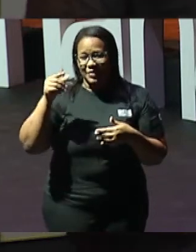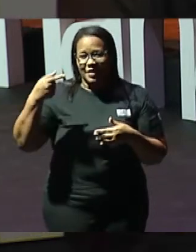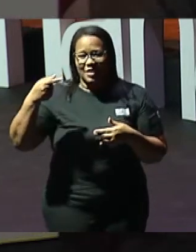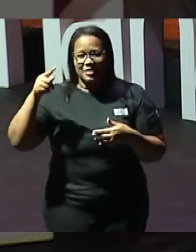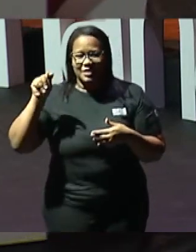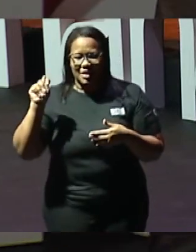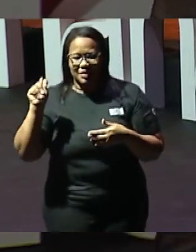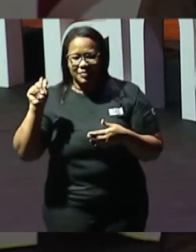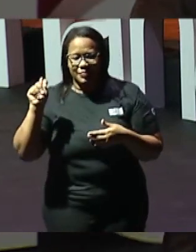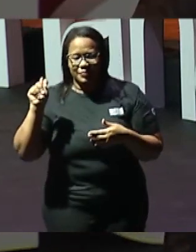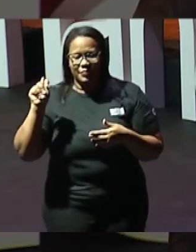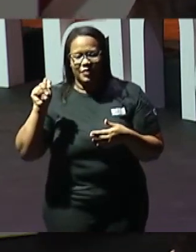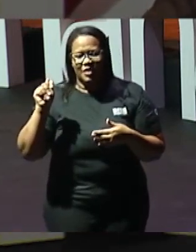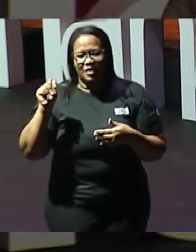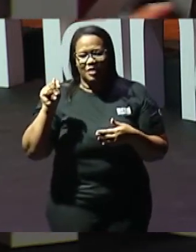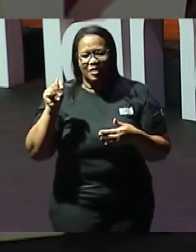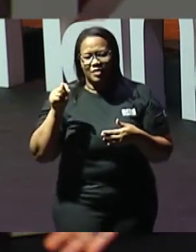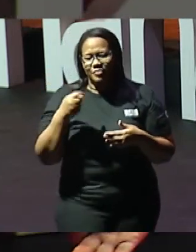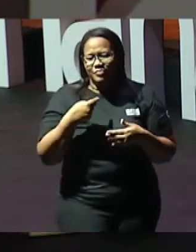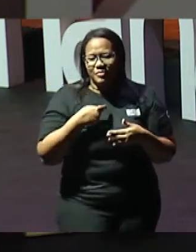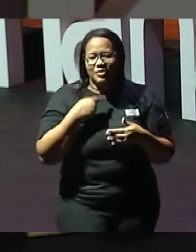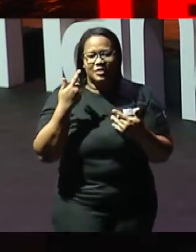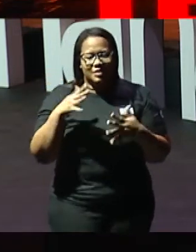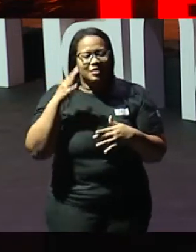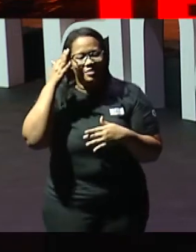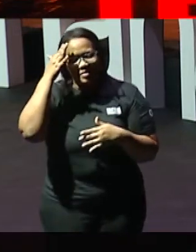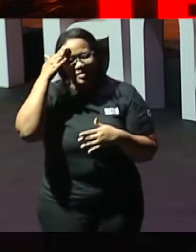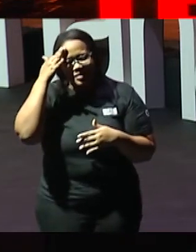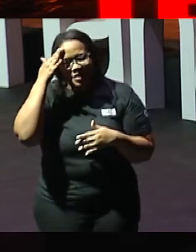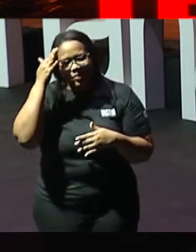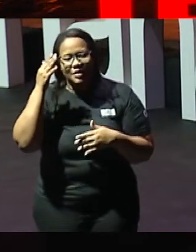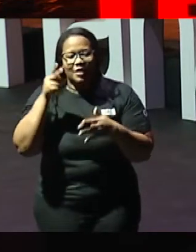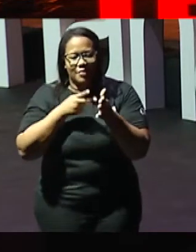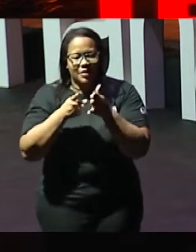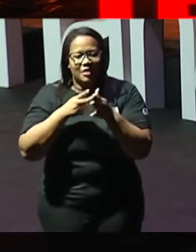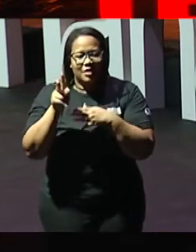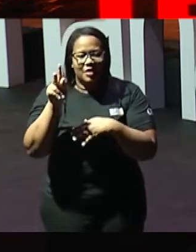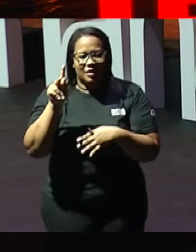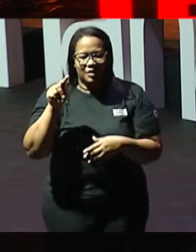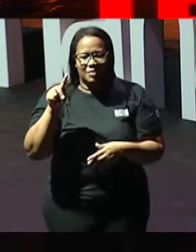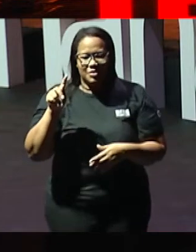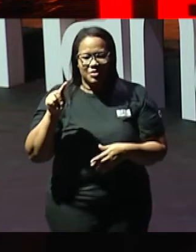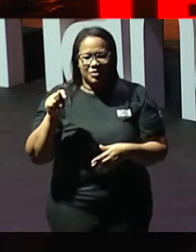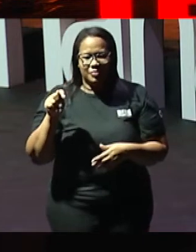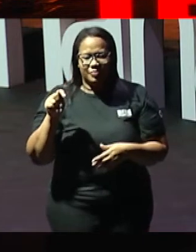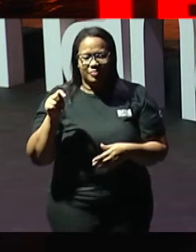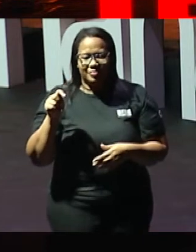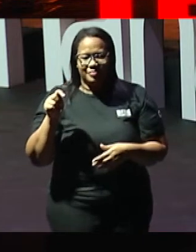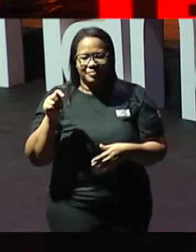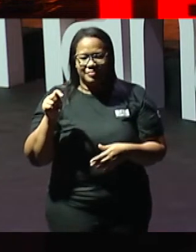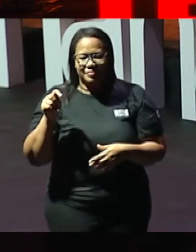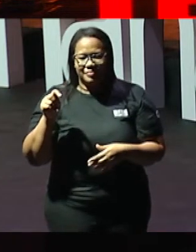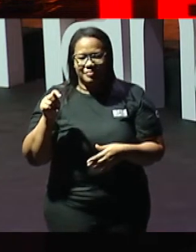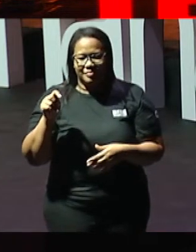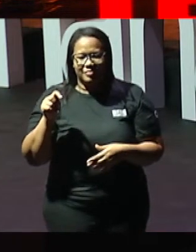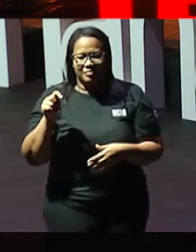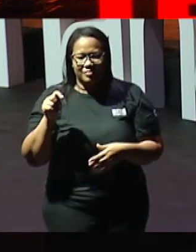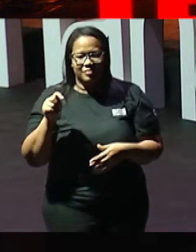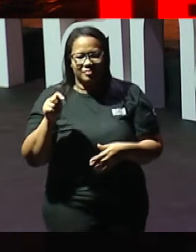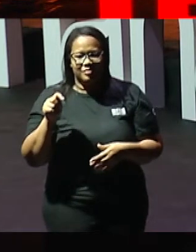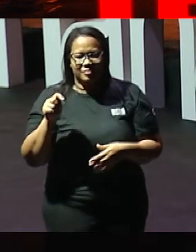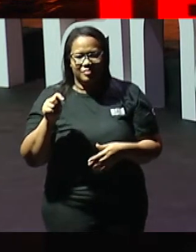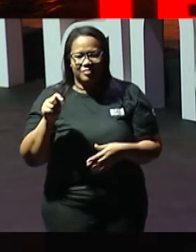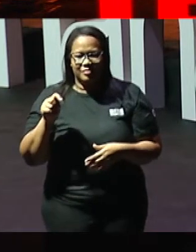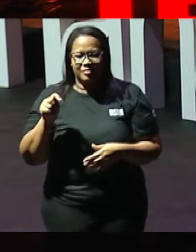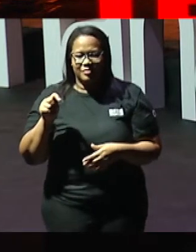sabiendo lo que la realidad de televisión estos tigres me están hablando disparates yo fui y me estaba comiendo todo el queso de lo que estaba allá y yo estaba como